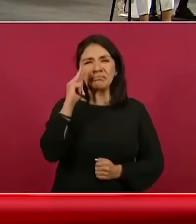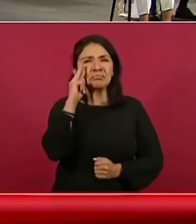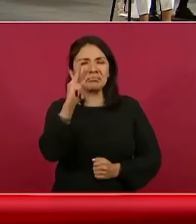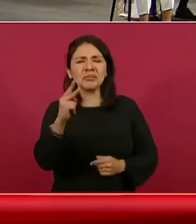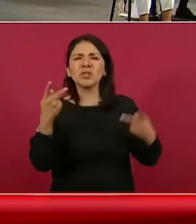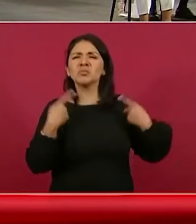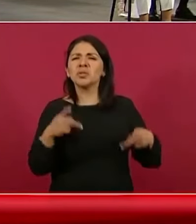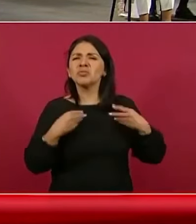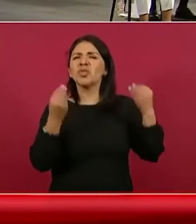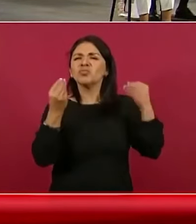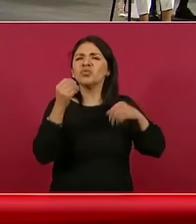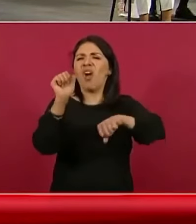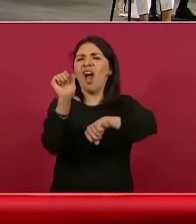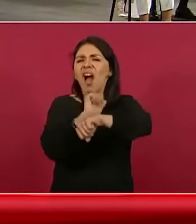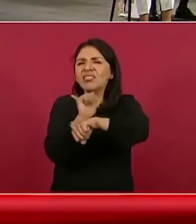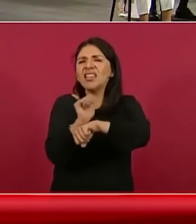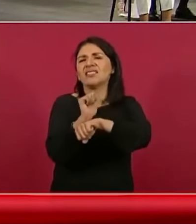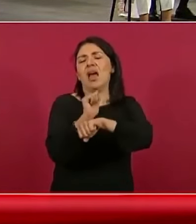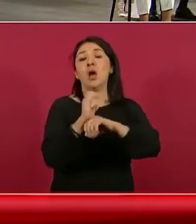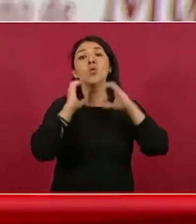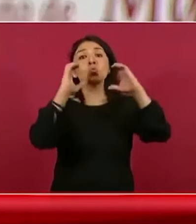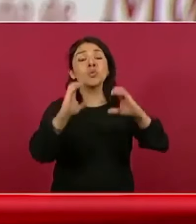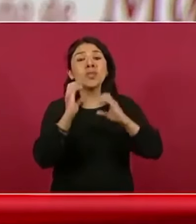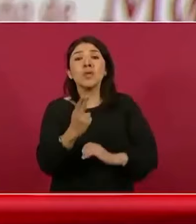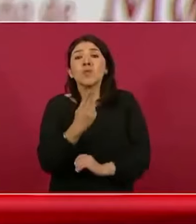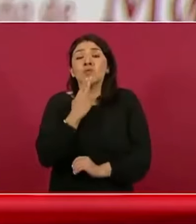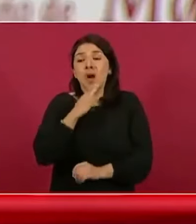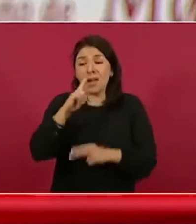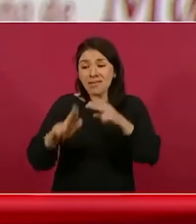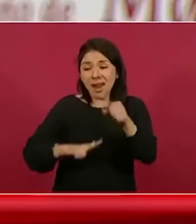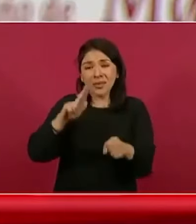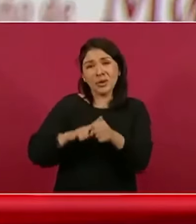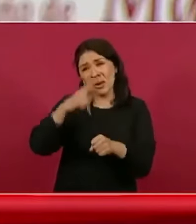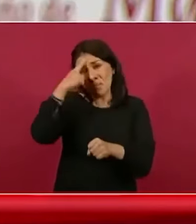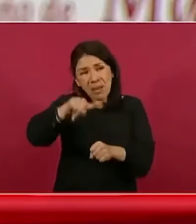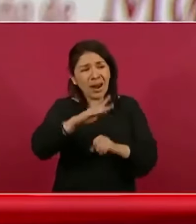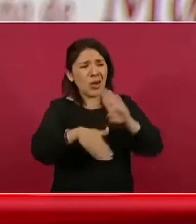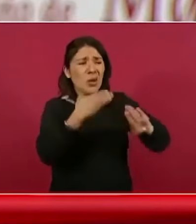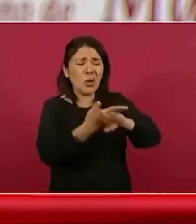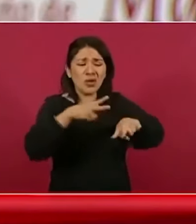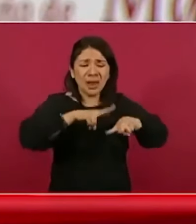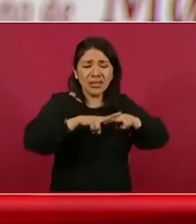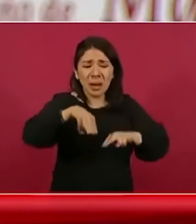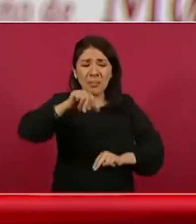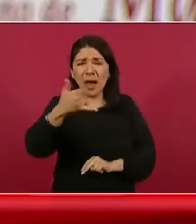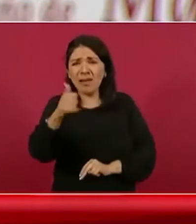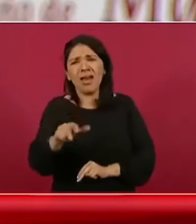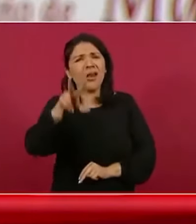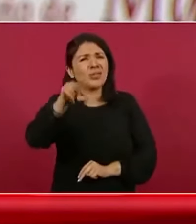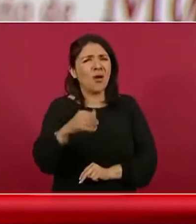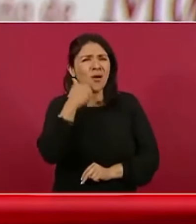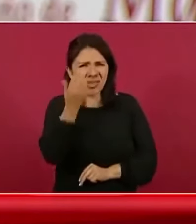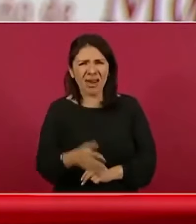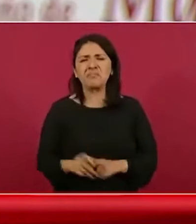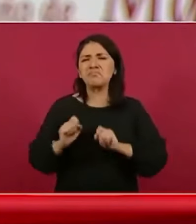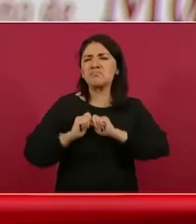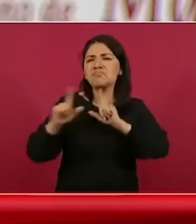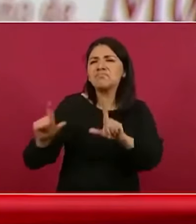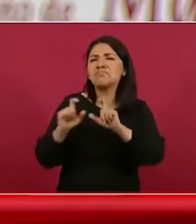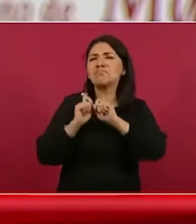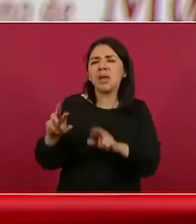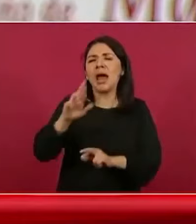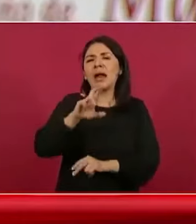artistas y ambientalistas contra el tramo 5 del tren maya a través de vídeos en redes sociales y medios de